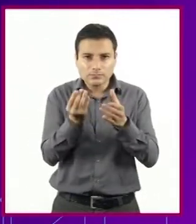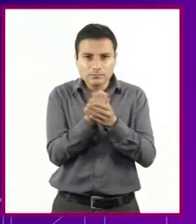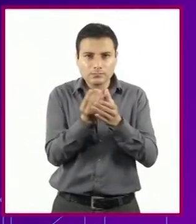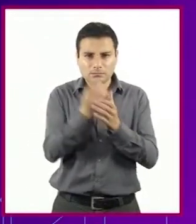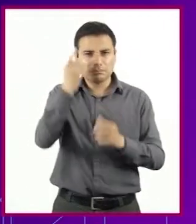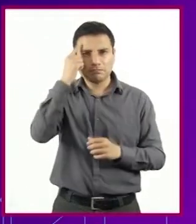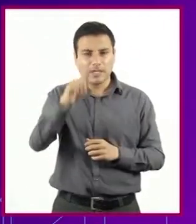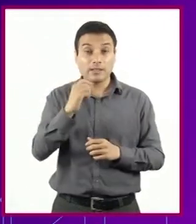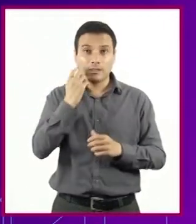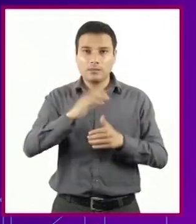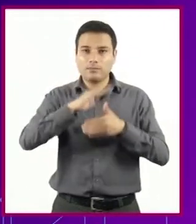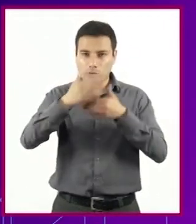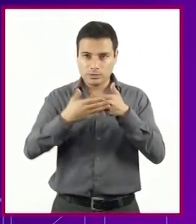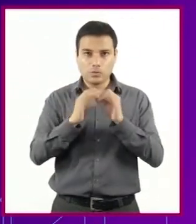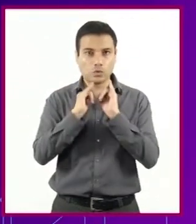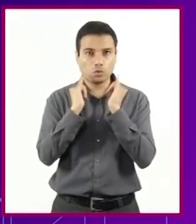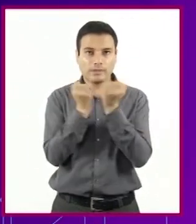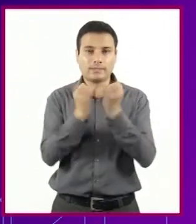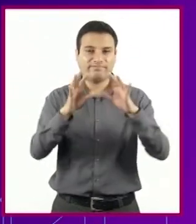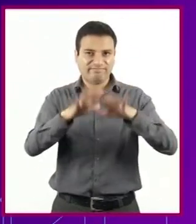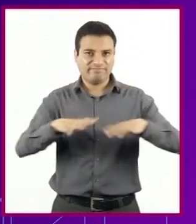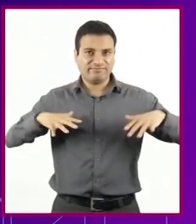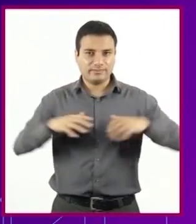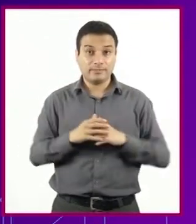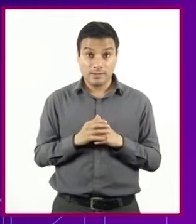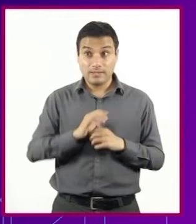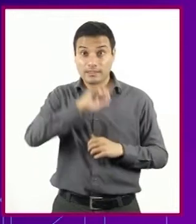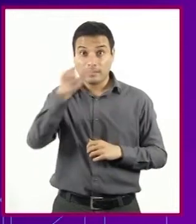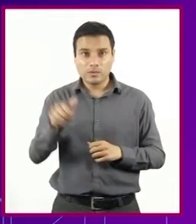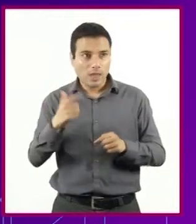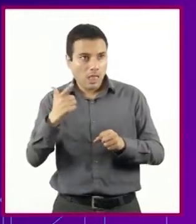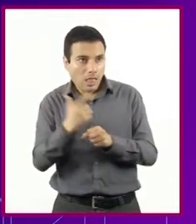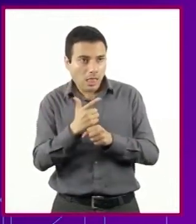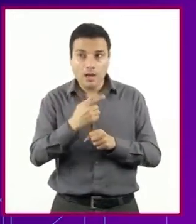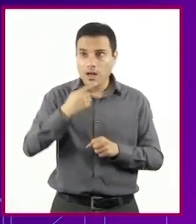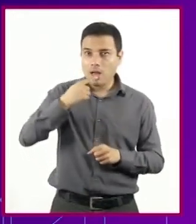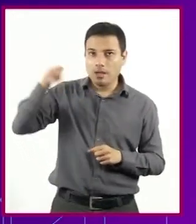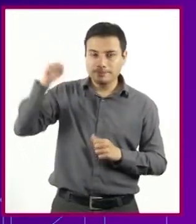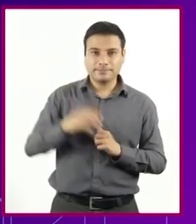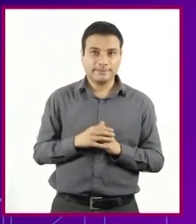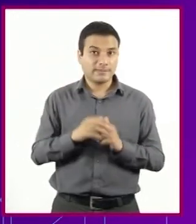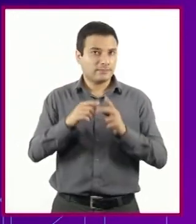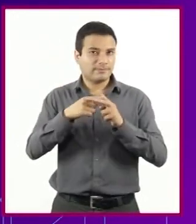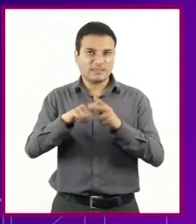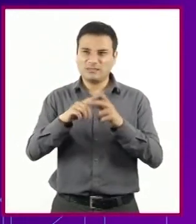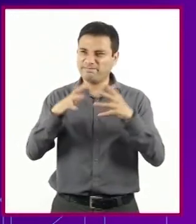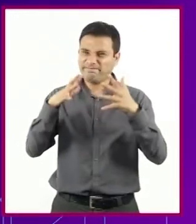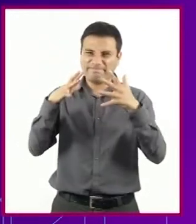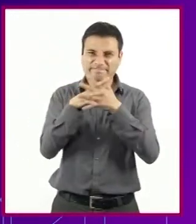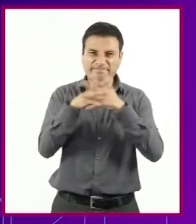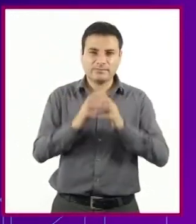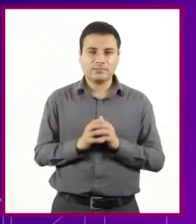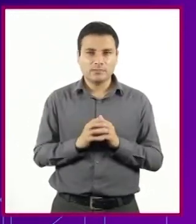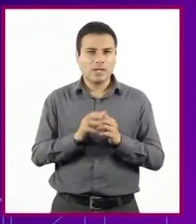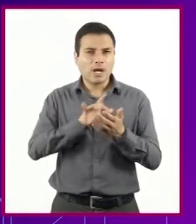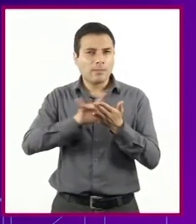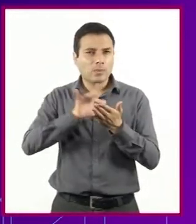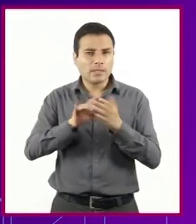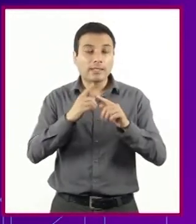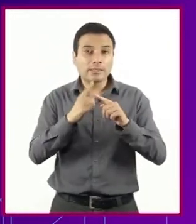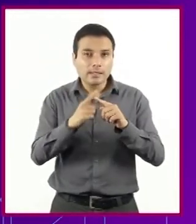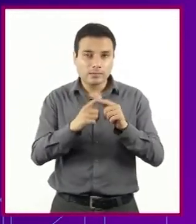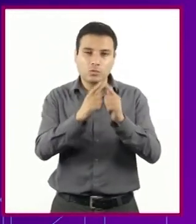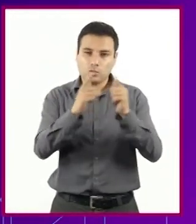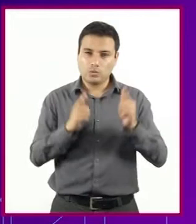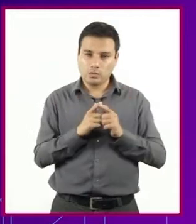junta bajo la dirección de los cabildos, pero al ser descubiertos, decidieron iniciar la insurrección con apoyo del pueblo de Dolores el